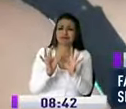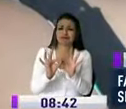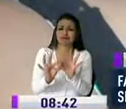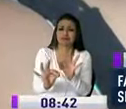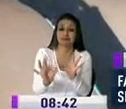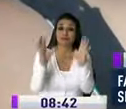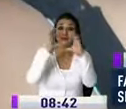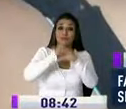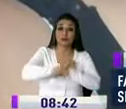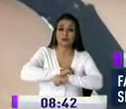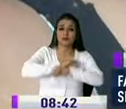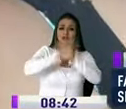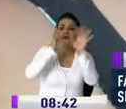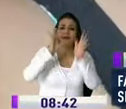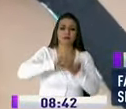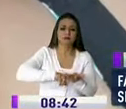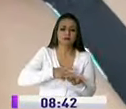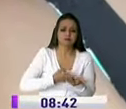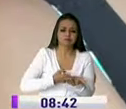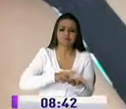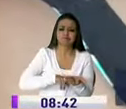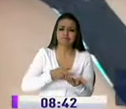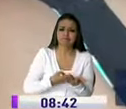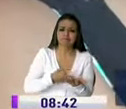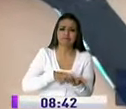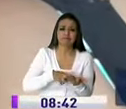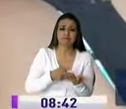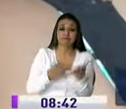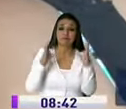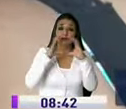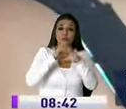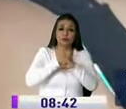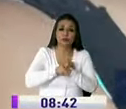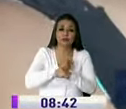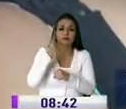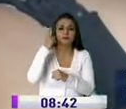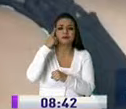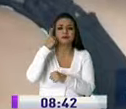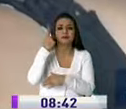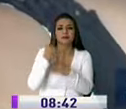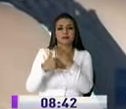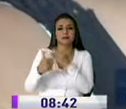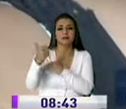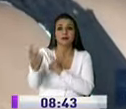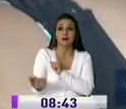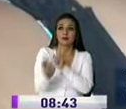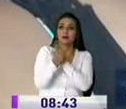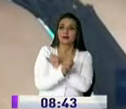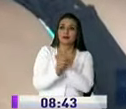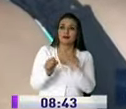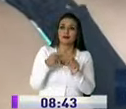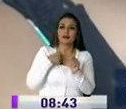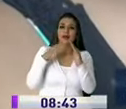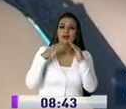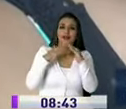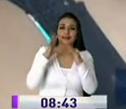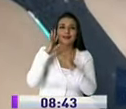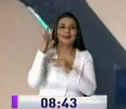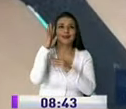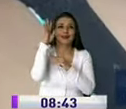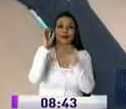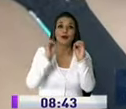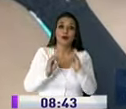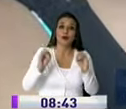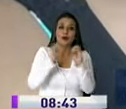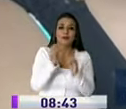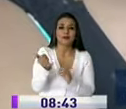el día es un infierno. De noche al dormir pienso en mi hija, que la veo llegar. Me llama,